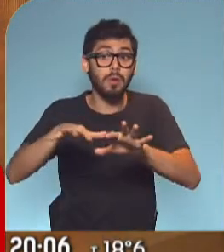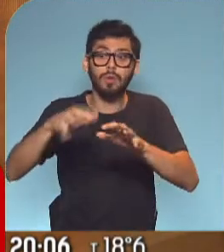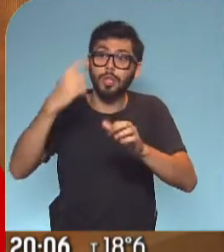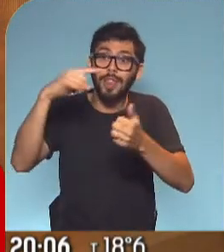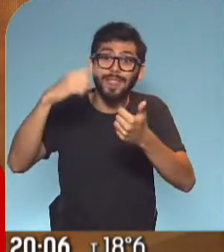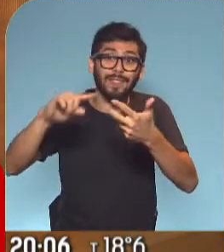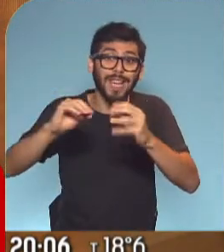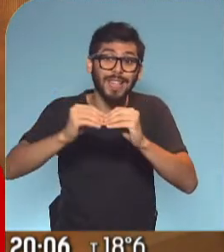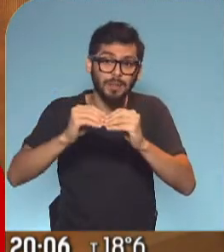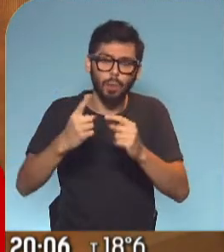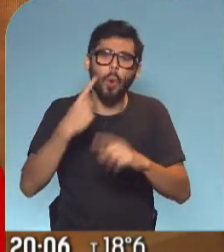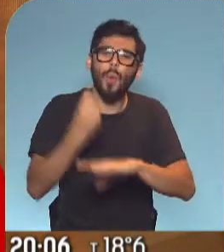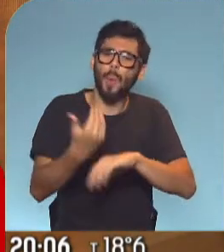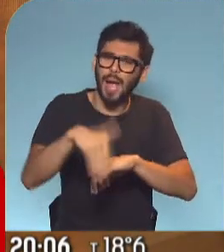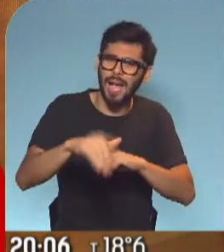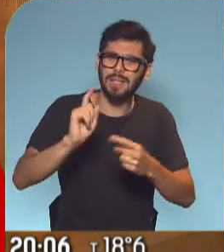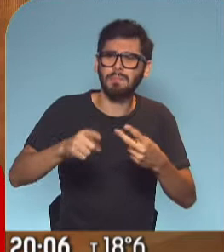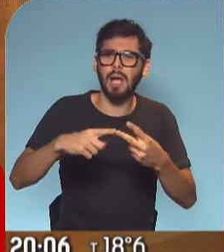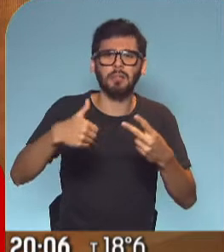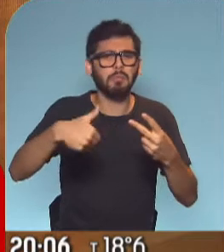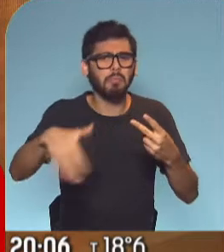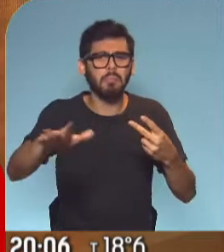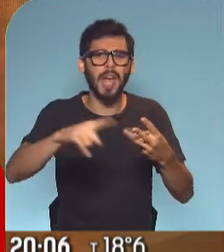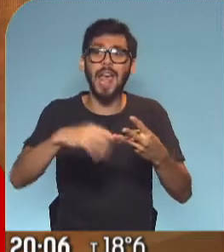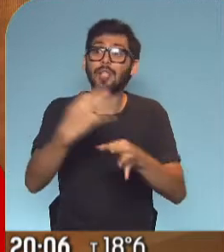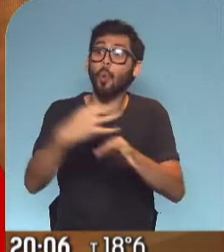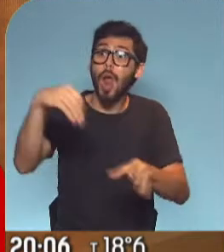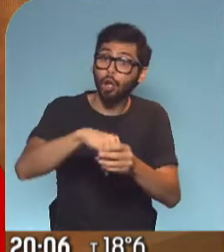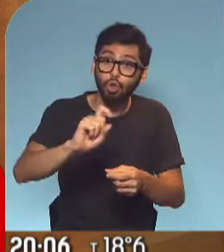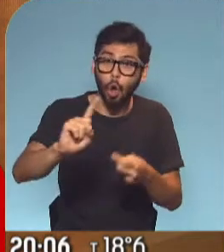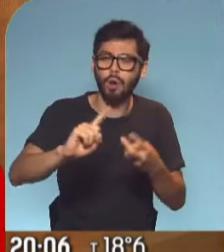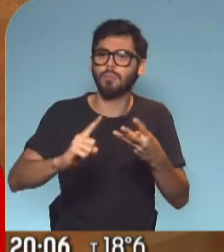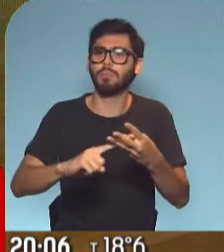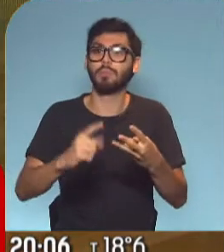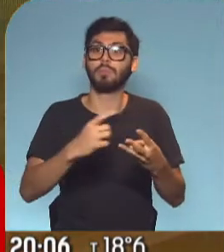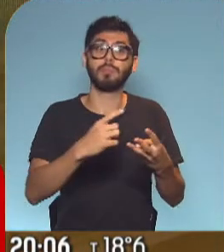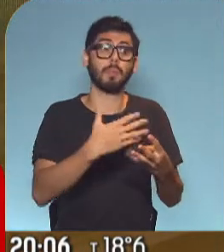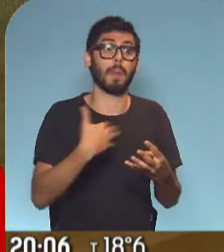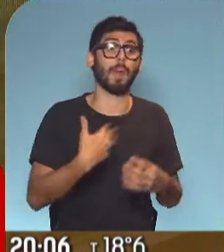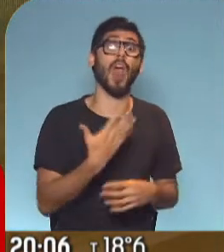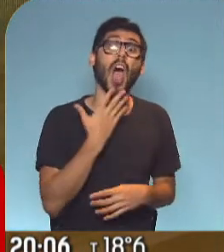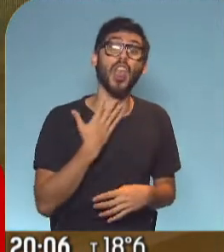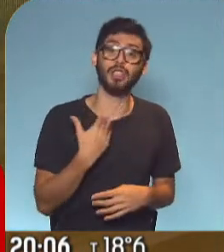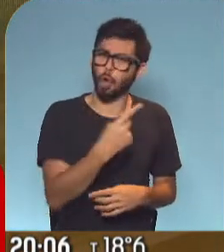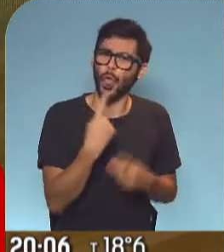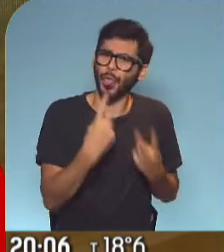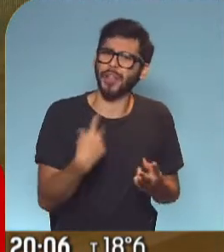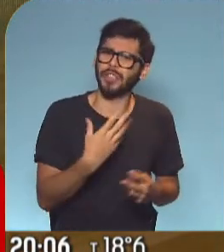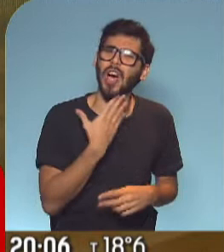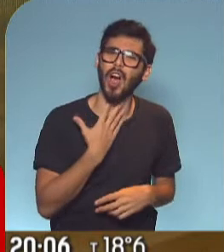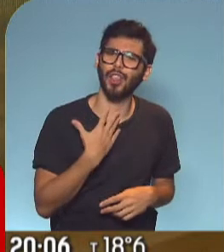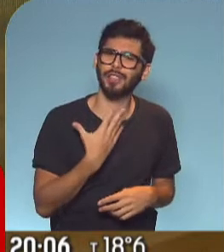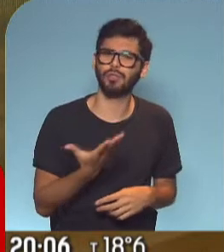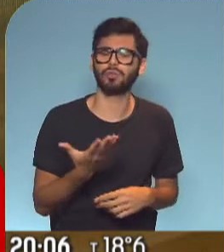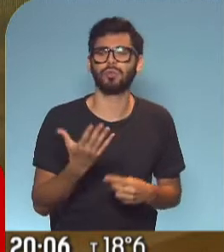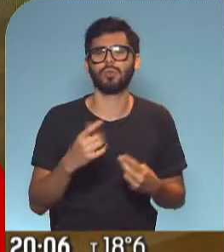hablábamos, no solo la situación de calle, sino el desamparo, la deserción escolar, la adicción que la madre ha reconocido. ¿En sus censos